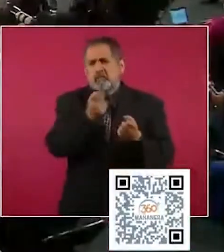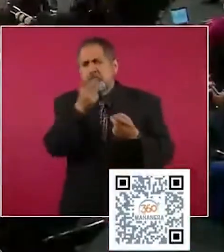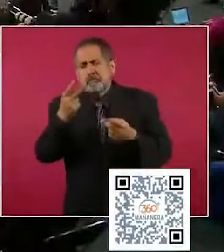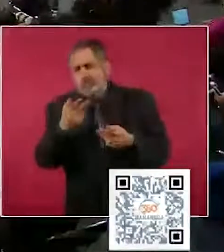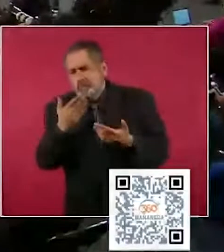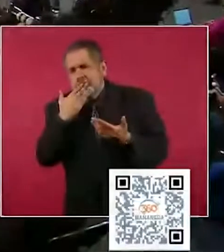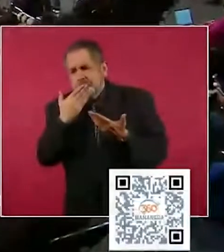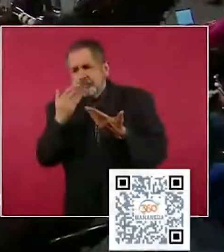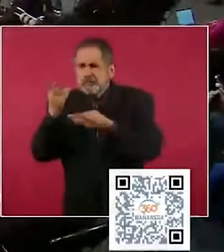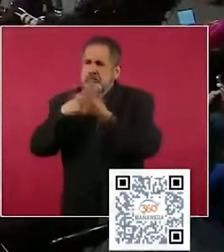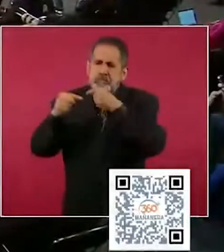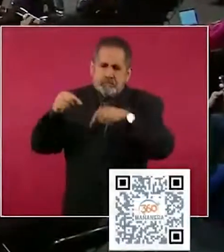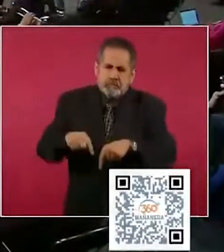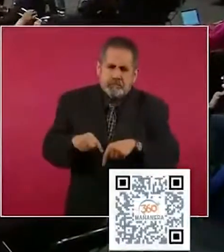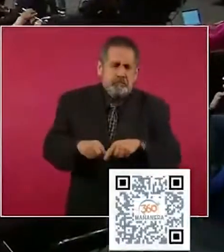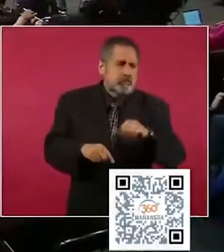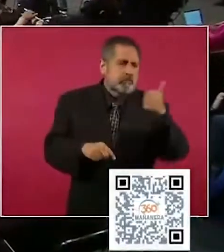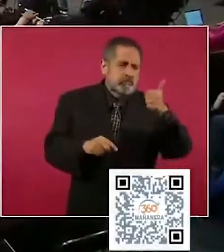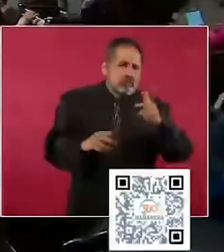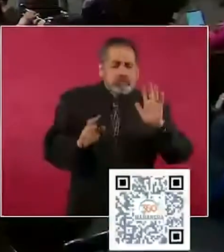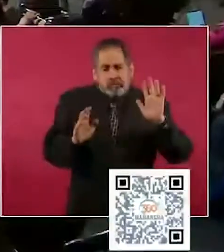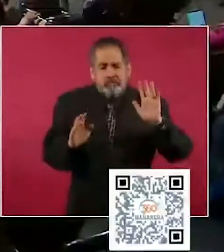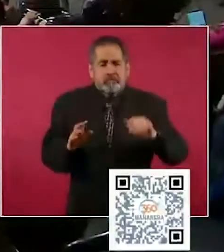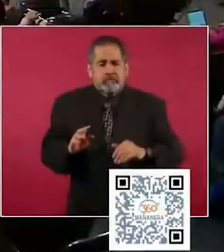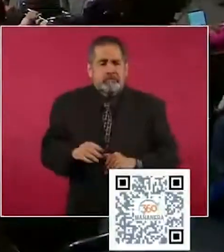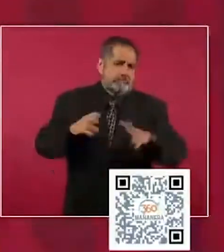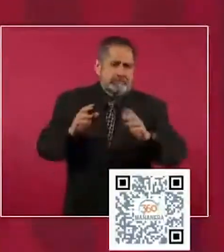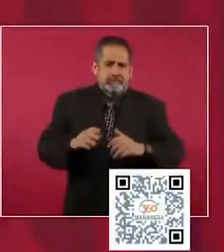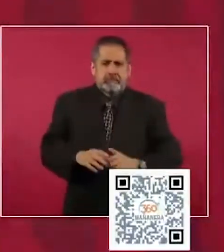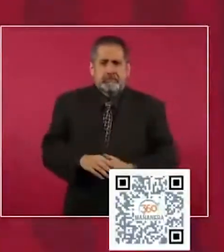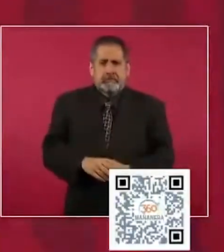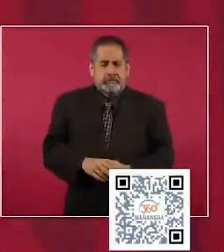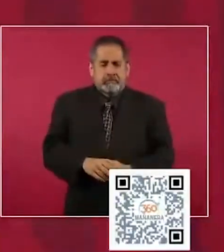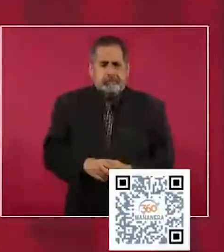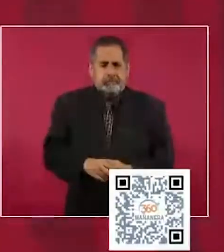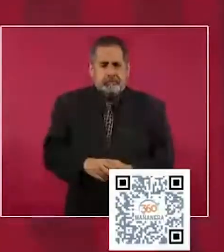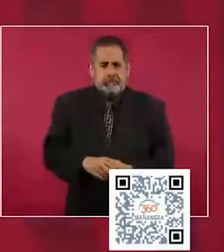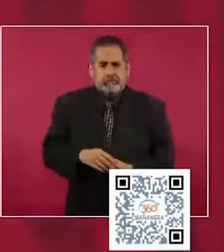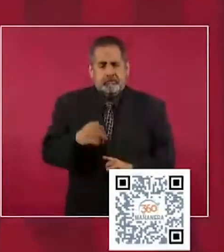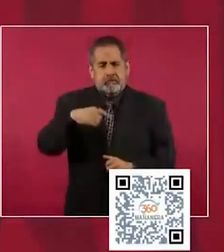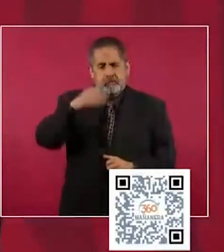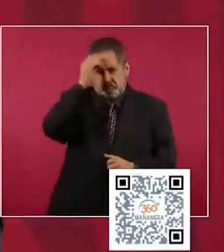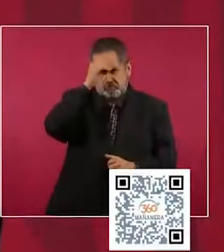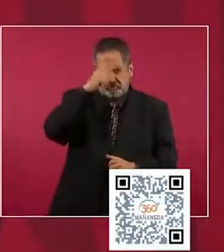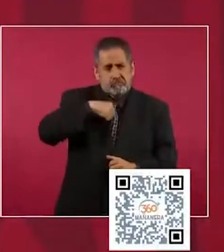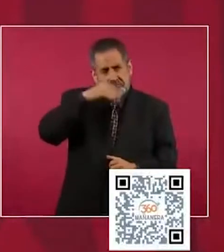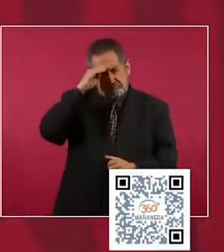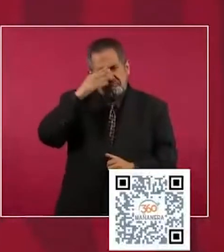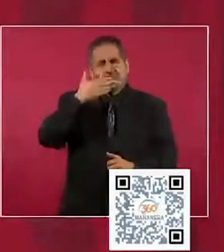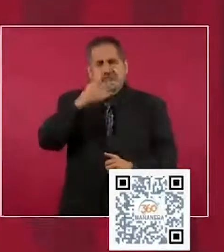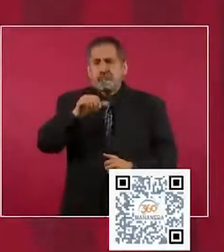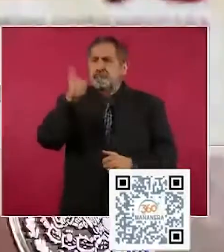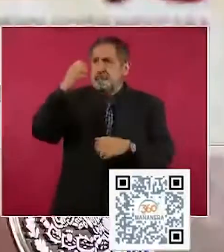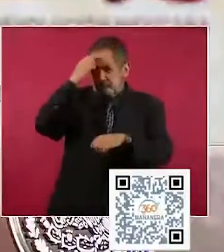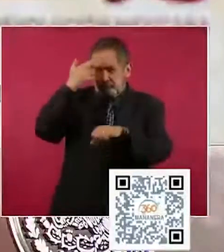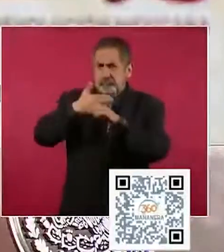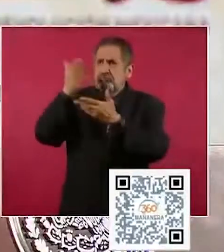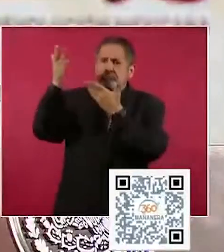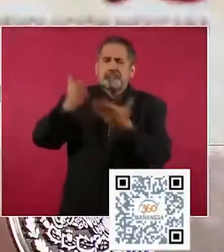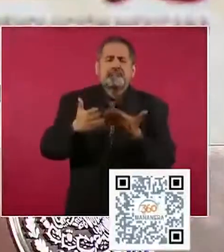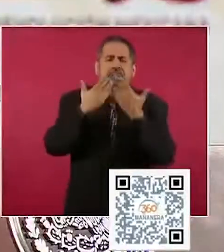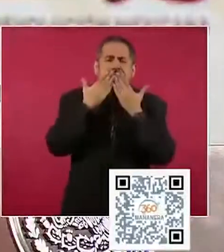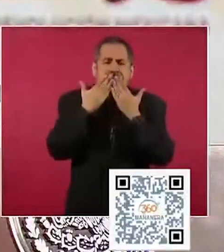otros dicen que vienen a encarecer las cosas Pues cuál es mi opinión Yo lo veo bien son